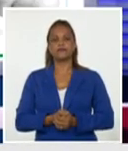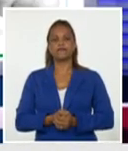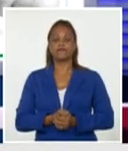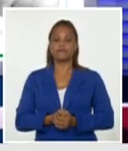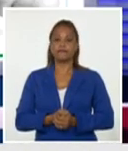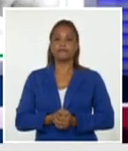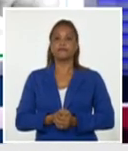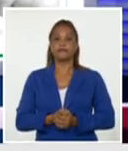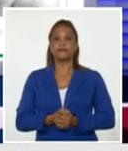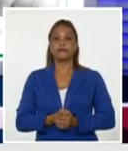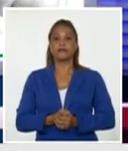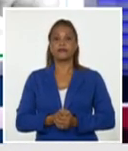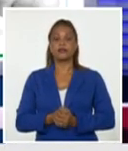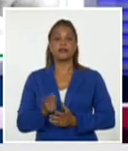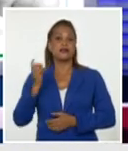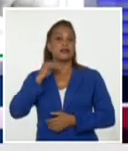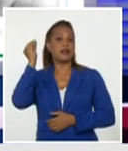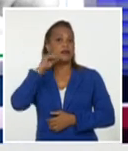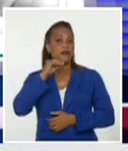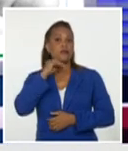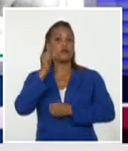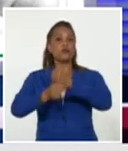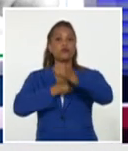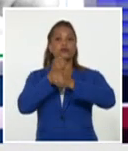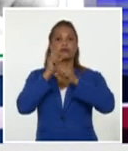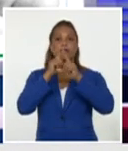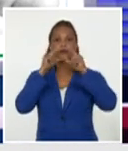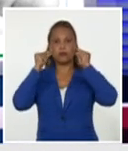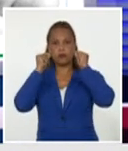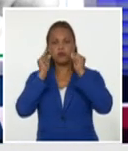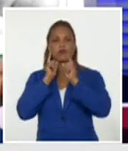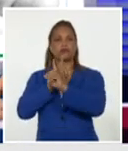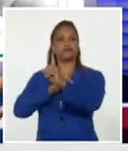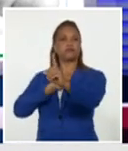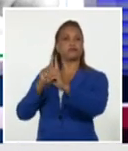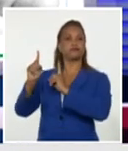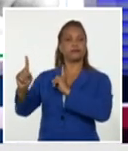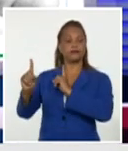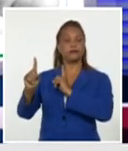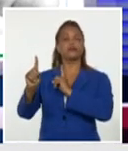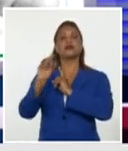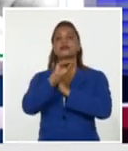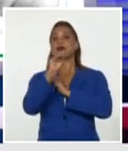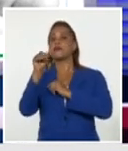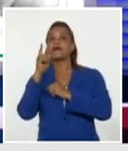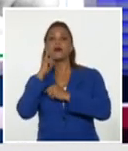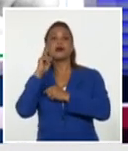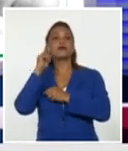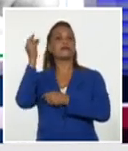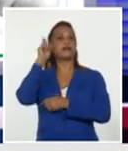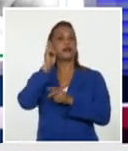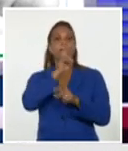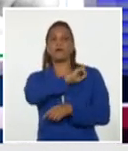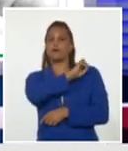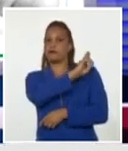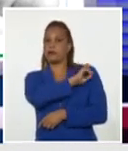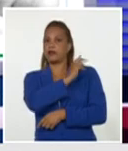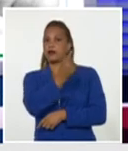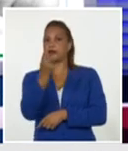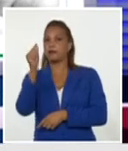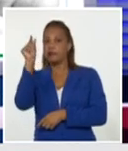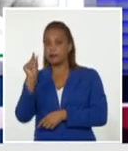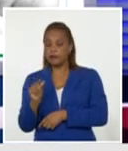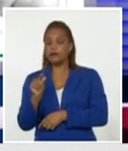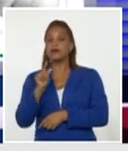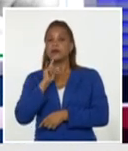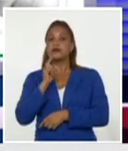uso del nasobuco, el distanciamiento físico, el llamado a la sensatez, como reiteraba el mensaje de